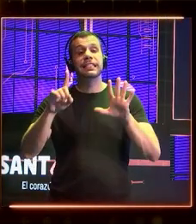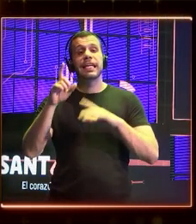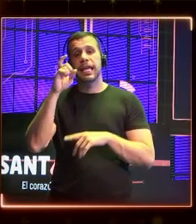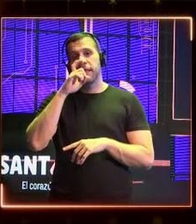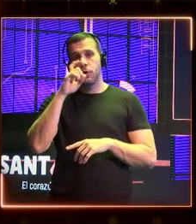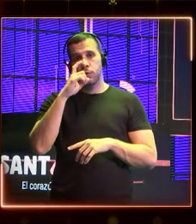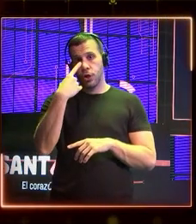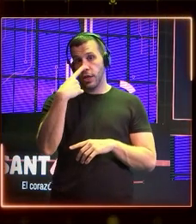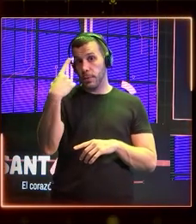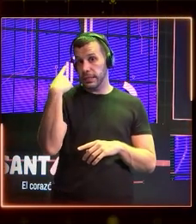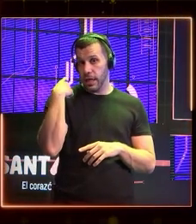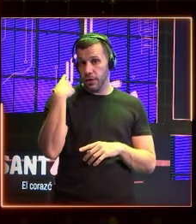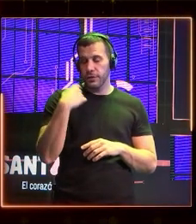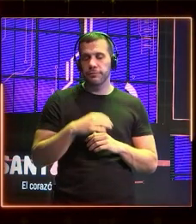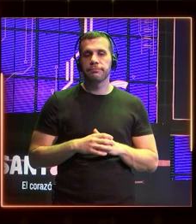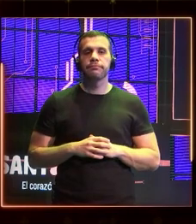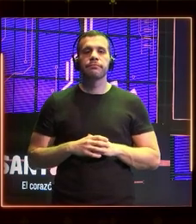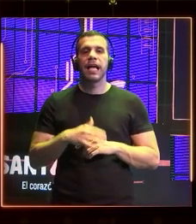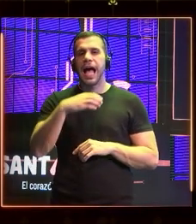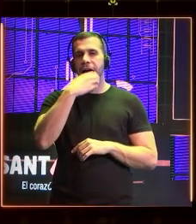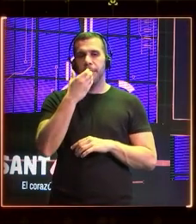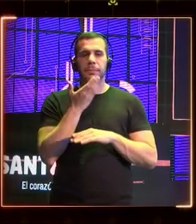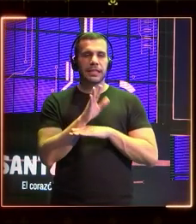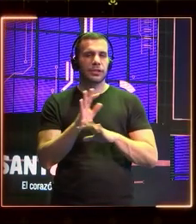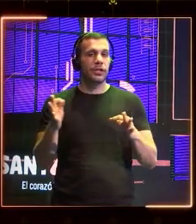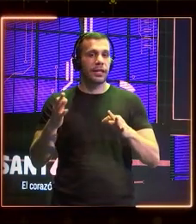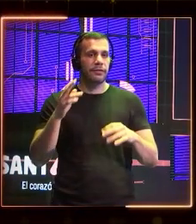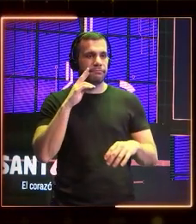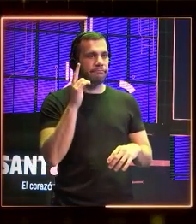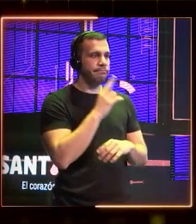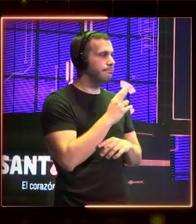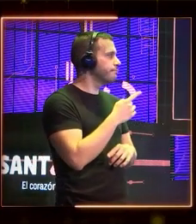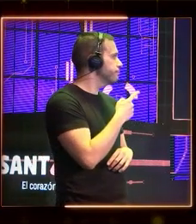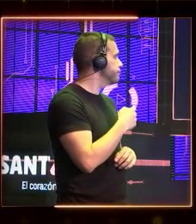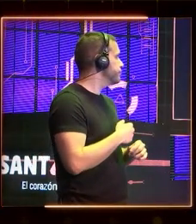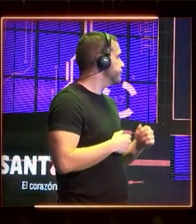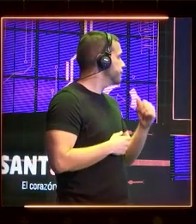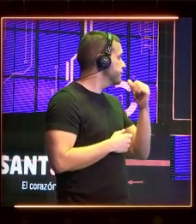pasado appel presentó esto